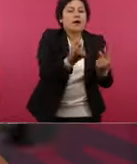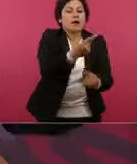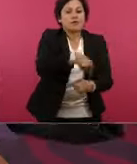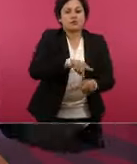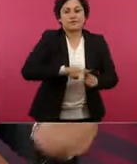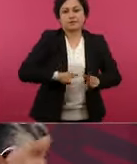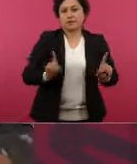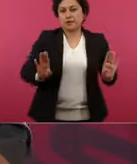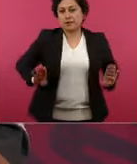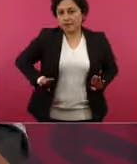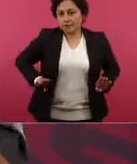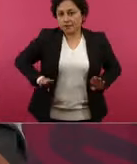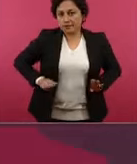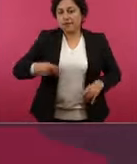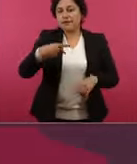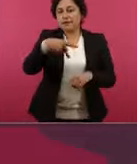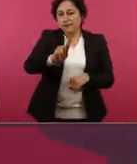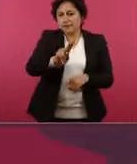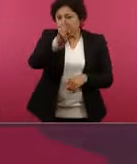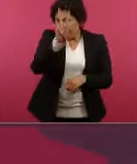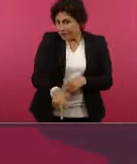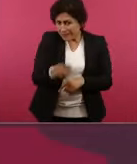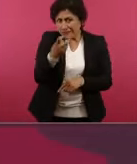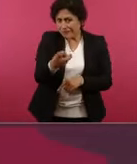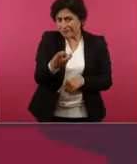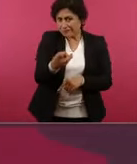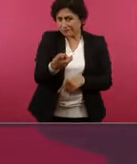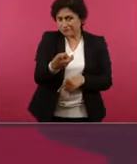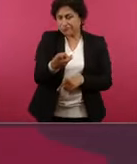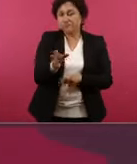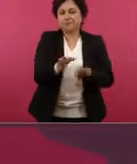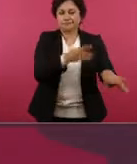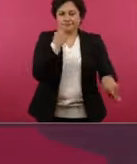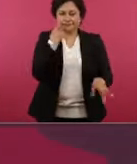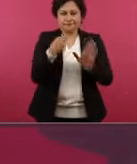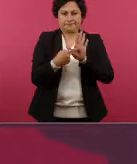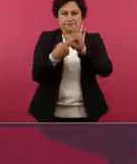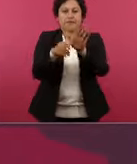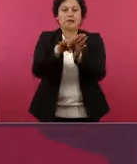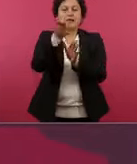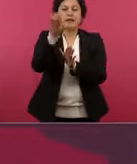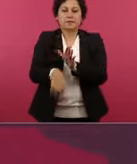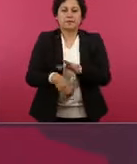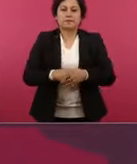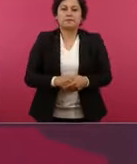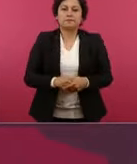Pero eso es lo que está sucediendo. Les voy a poner un ejemplo. Un ejemplo,